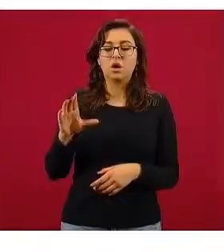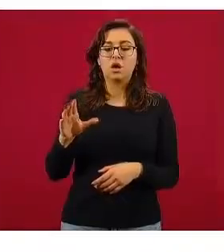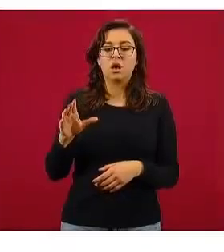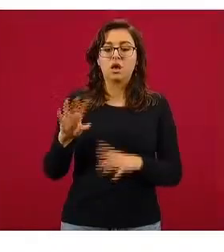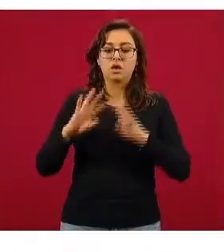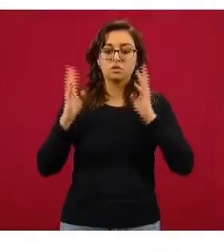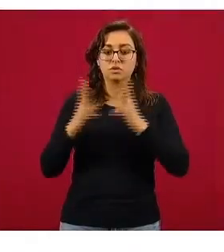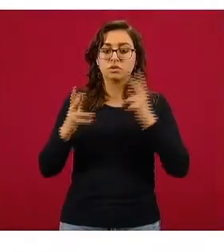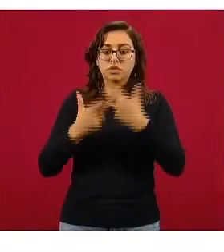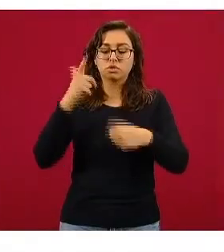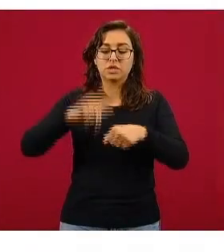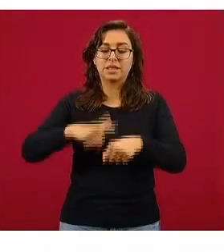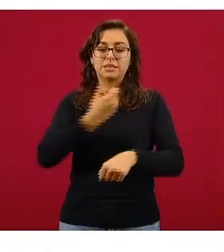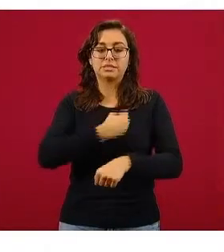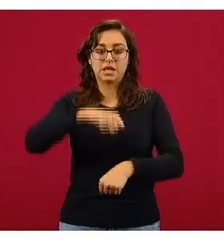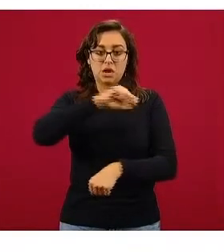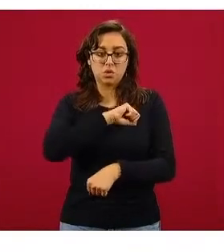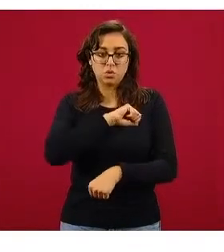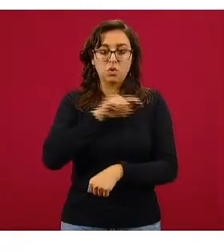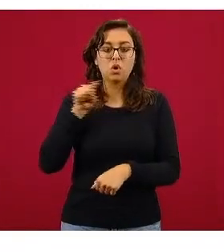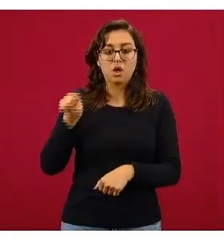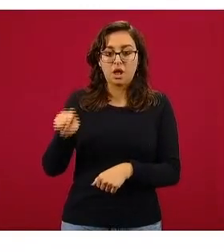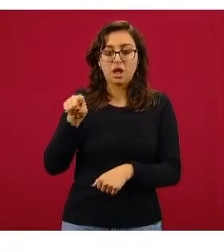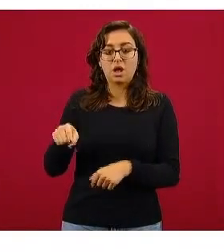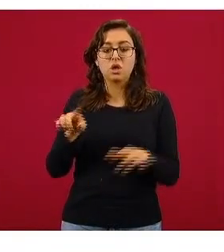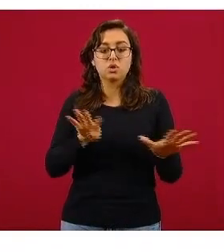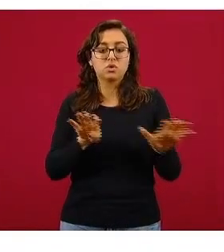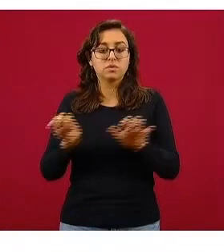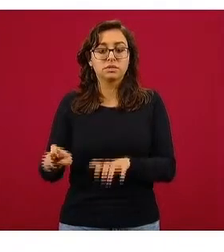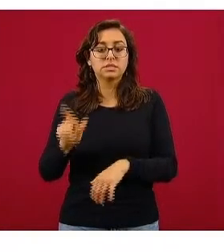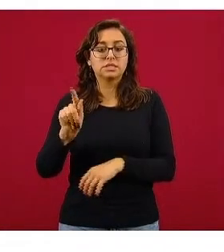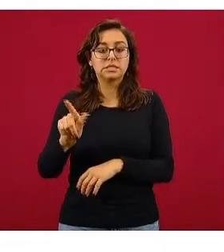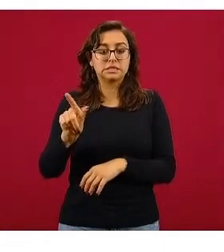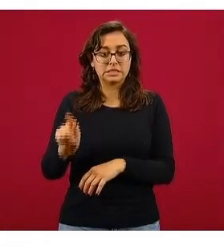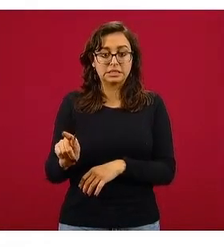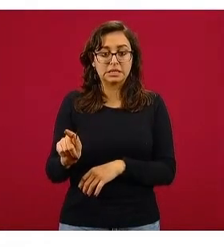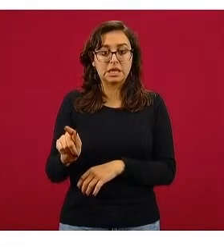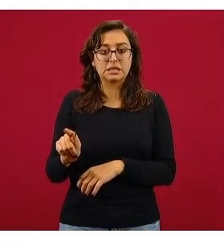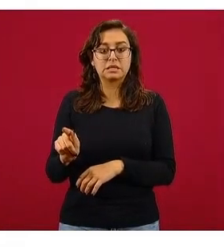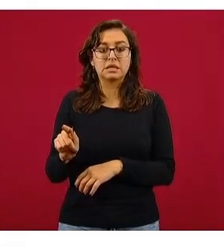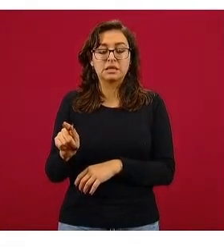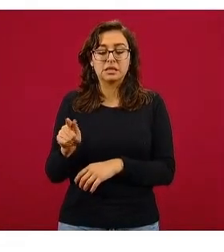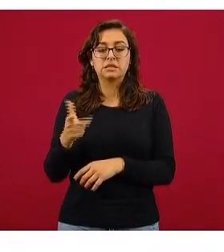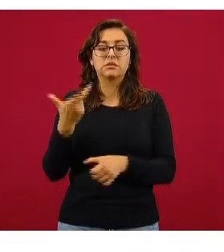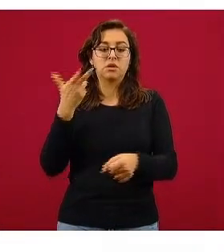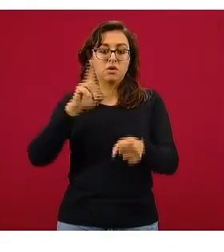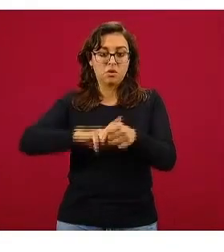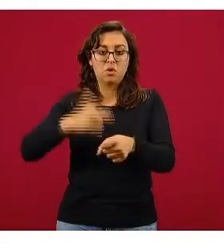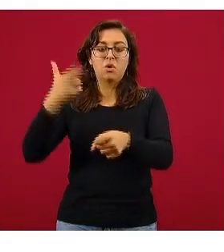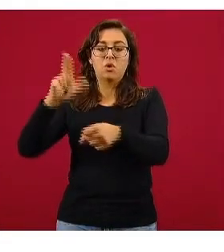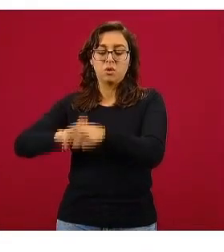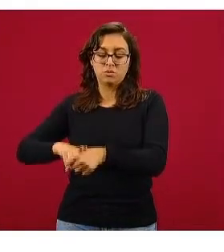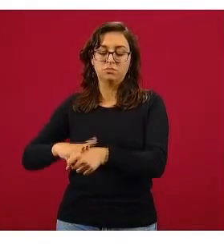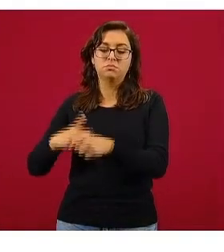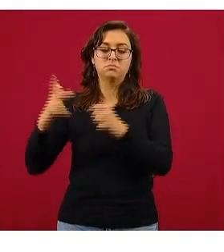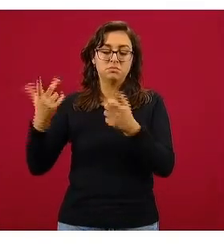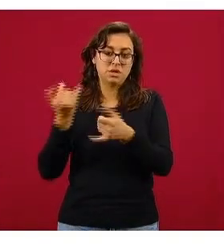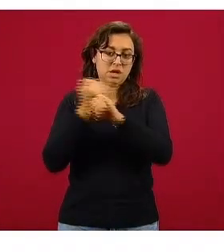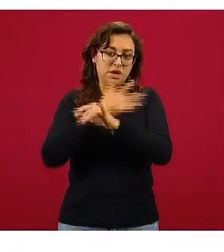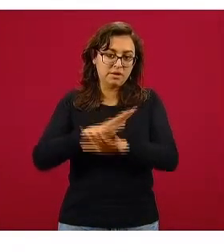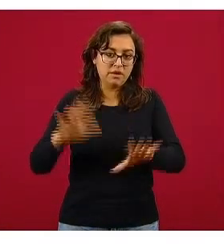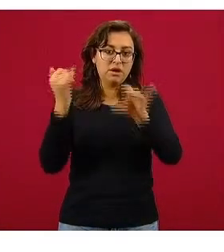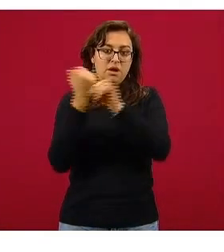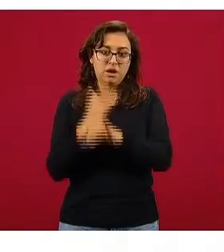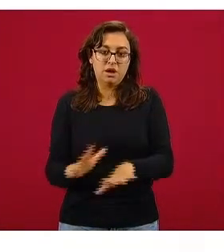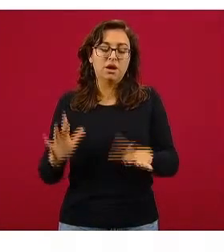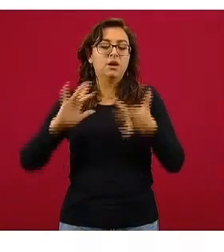total, más o menos, como lo han visto, tenemos aproximadamente 970 unidades que reportan en la red IRAC, que es lo que presenta el doctor